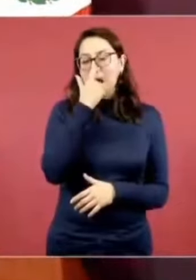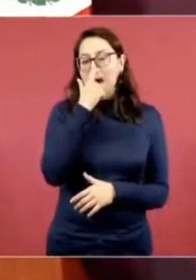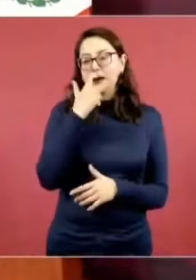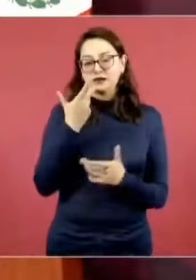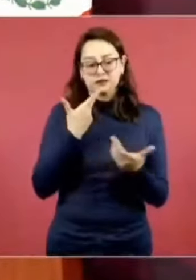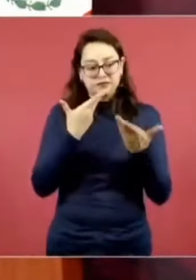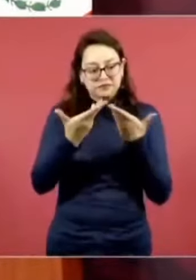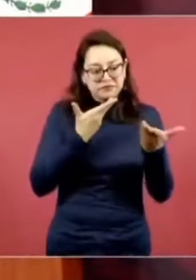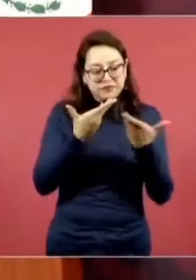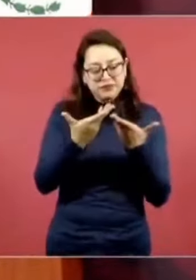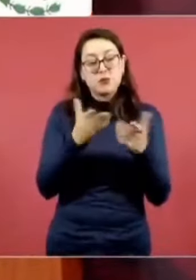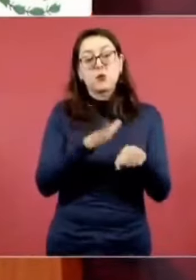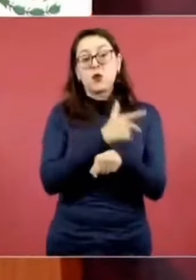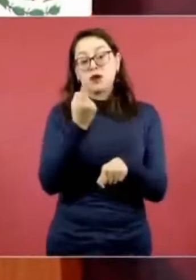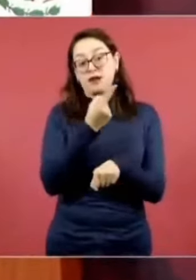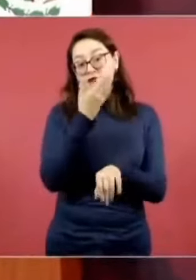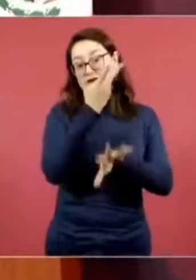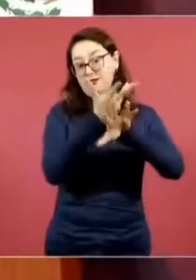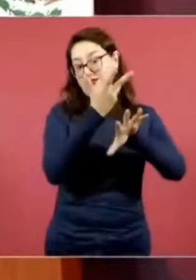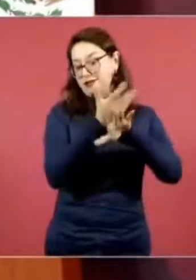Unidos,